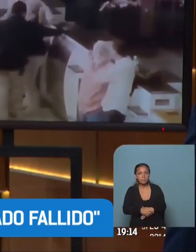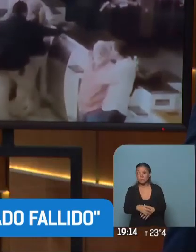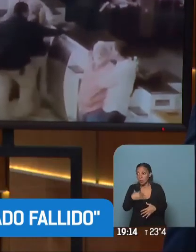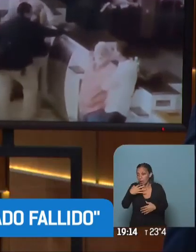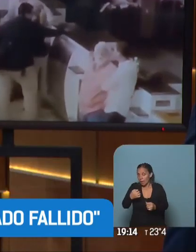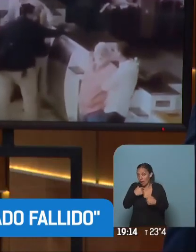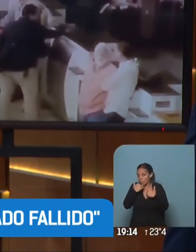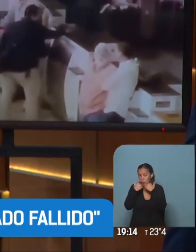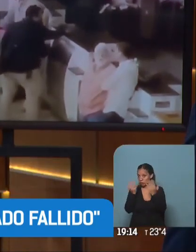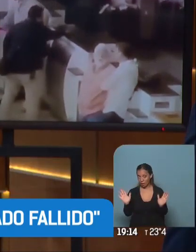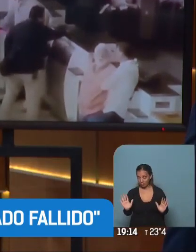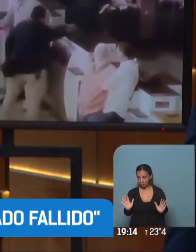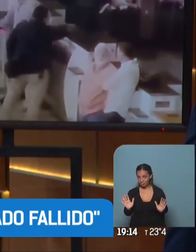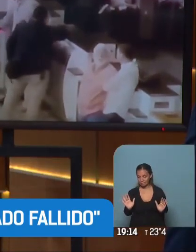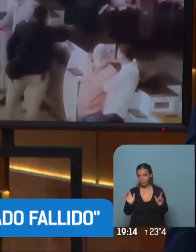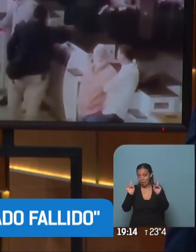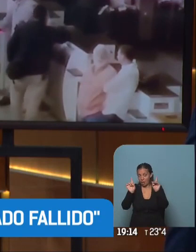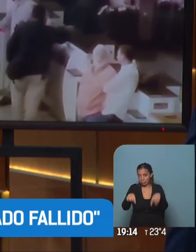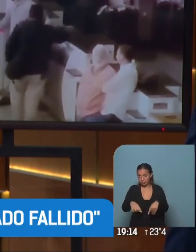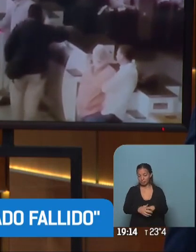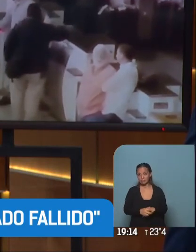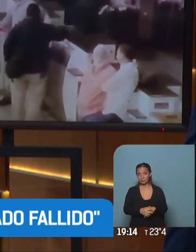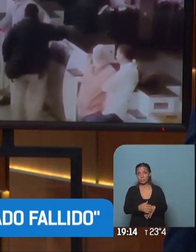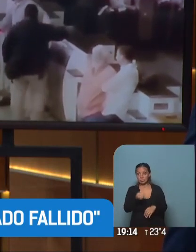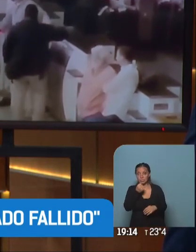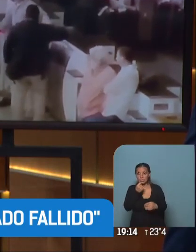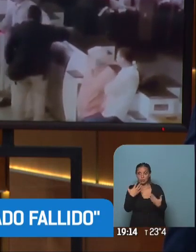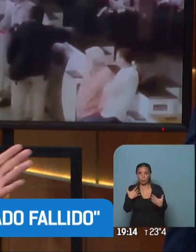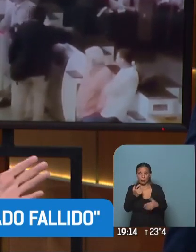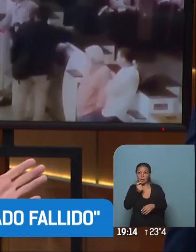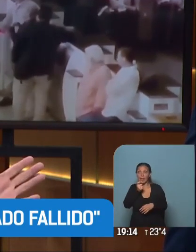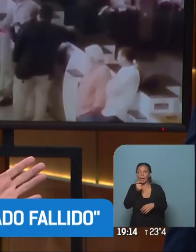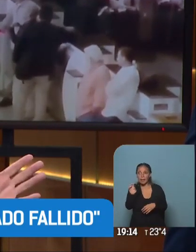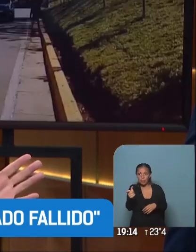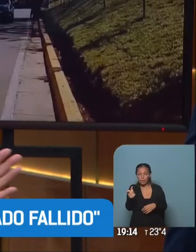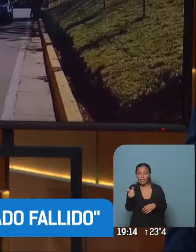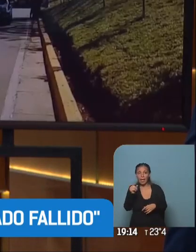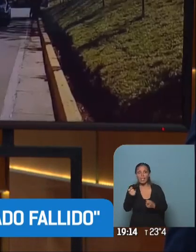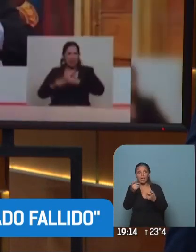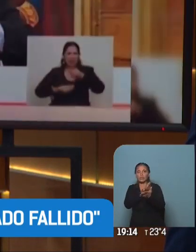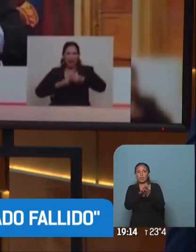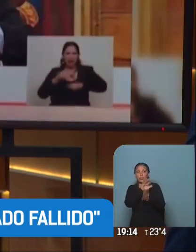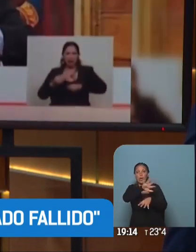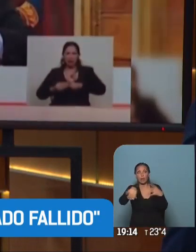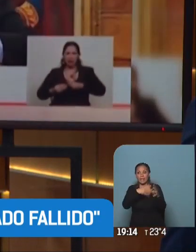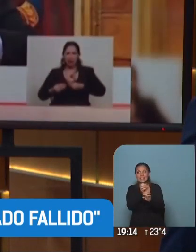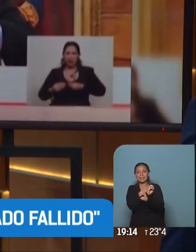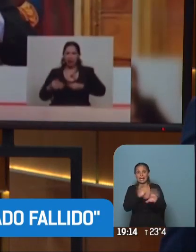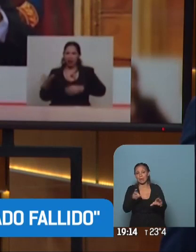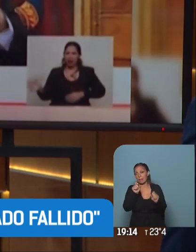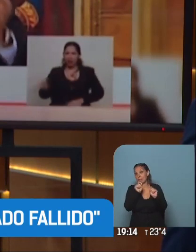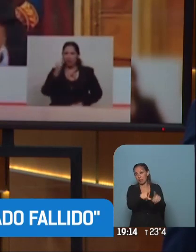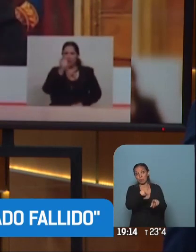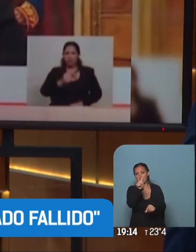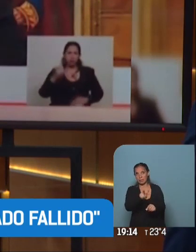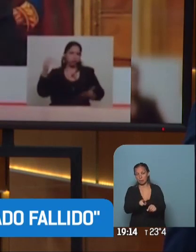decirle. Si lo supiera, encontraría dar una respuesta a una crisis gravísima, que es la que experimenta Venezuela. Pero lo que sí se puede